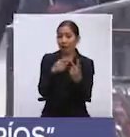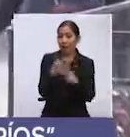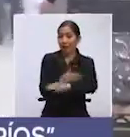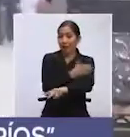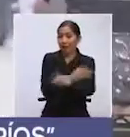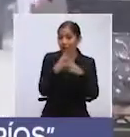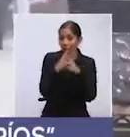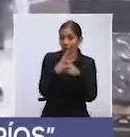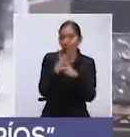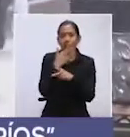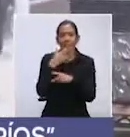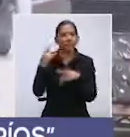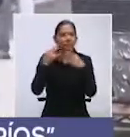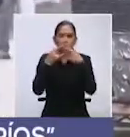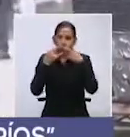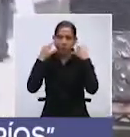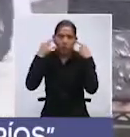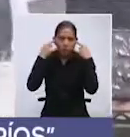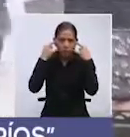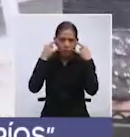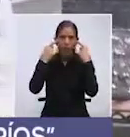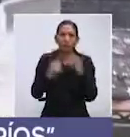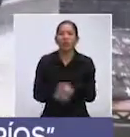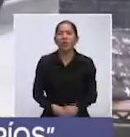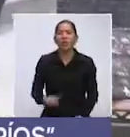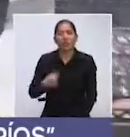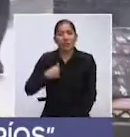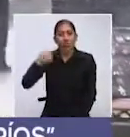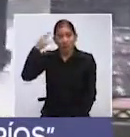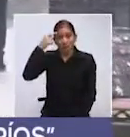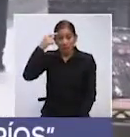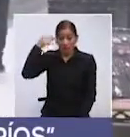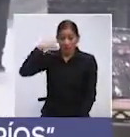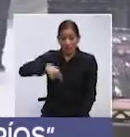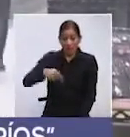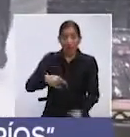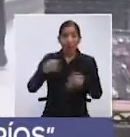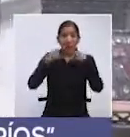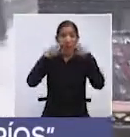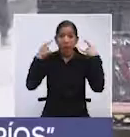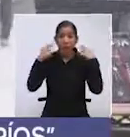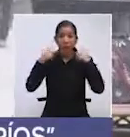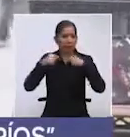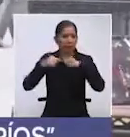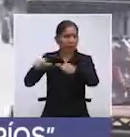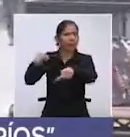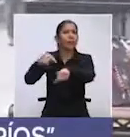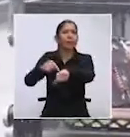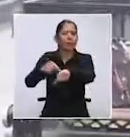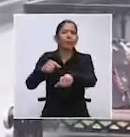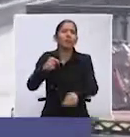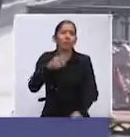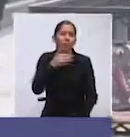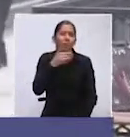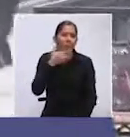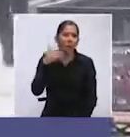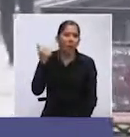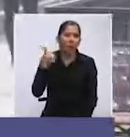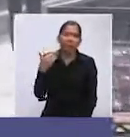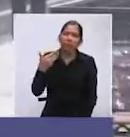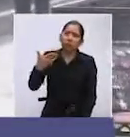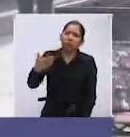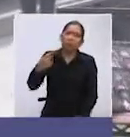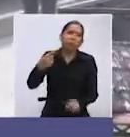O sea que el barbijo en estos momentos, el mantenerlo por un tiempo, por lo menos por